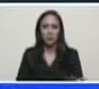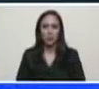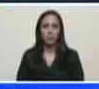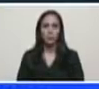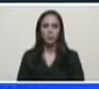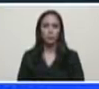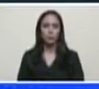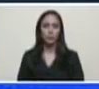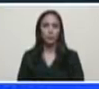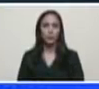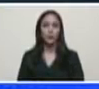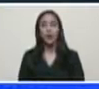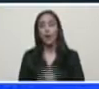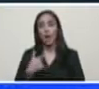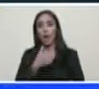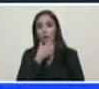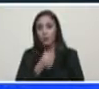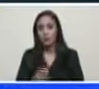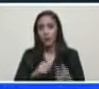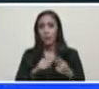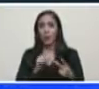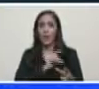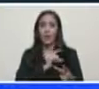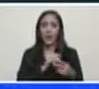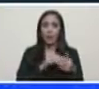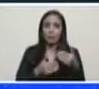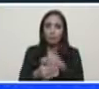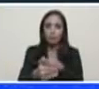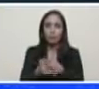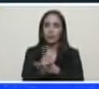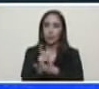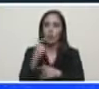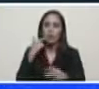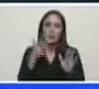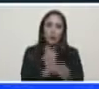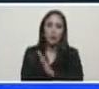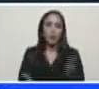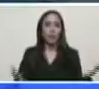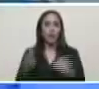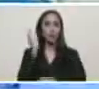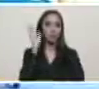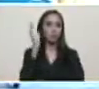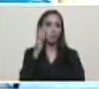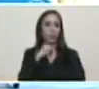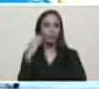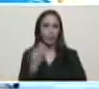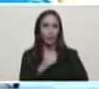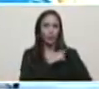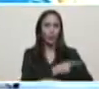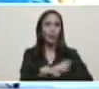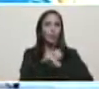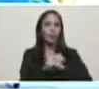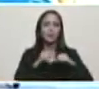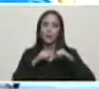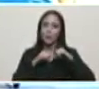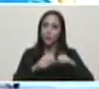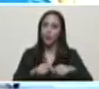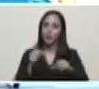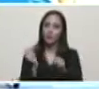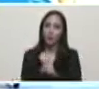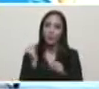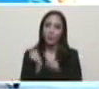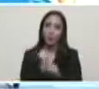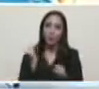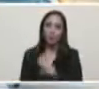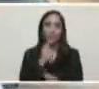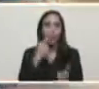Diciembre o hasta enero no se trata de que el congreso tiene que ser una fuerza permanente de trabajo